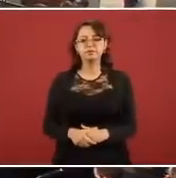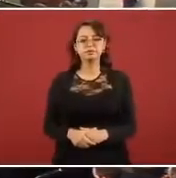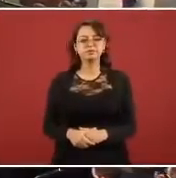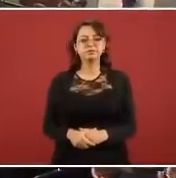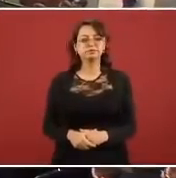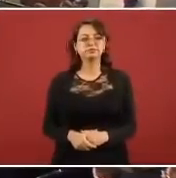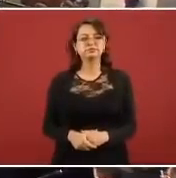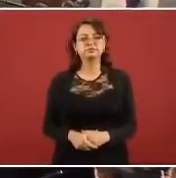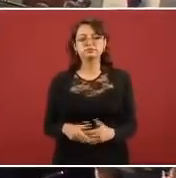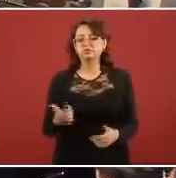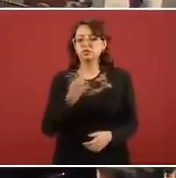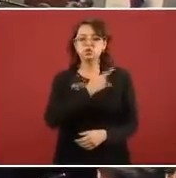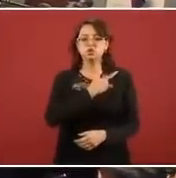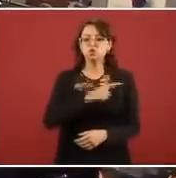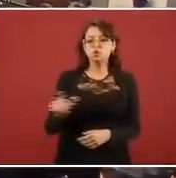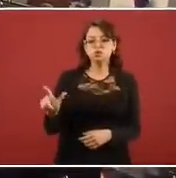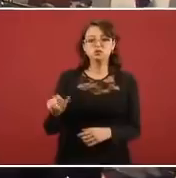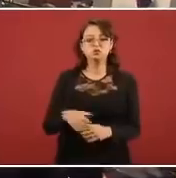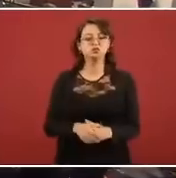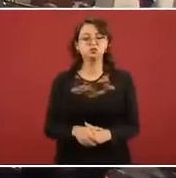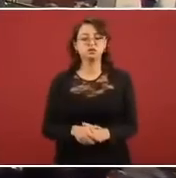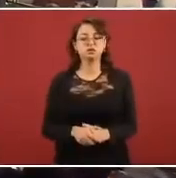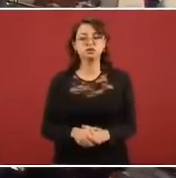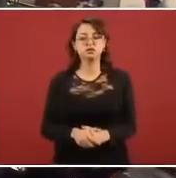que se están llevando a cabo, y